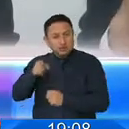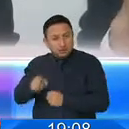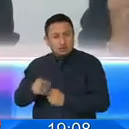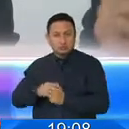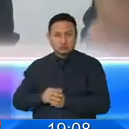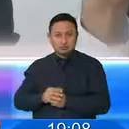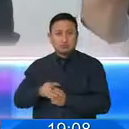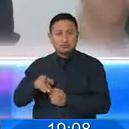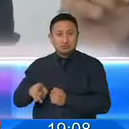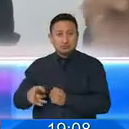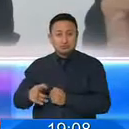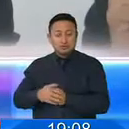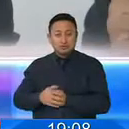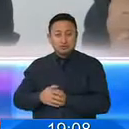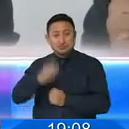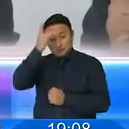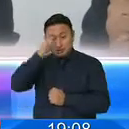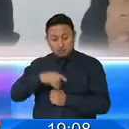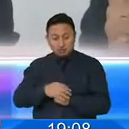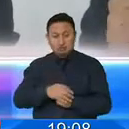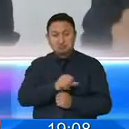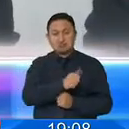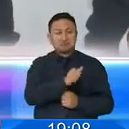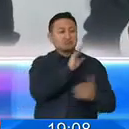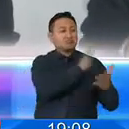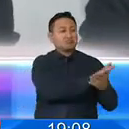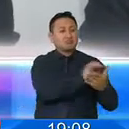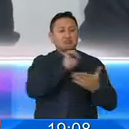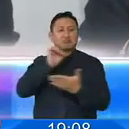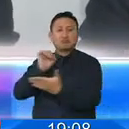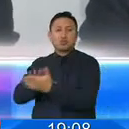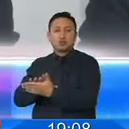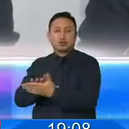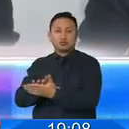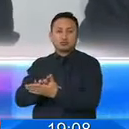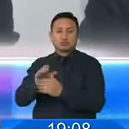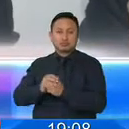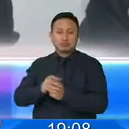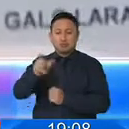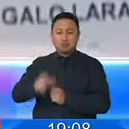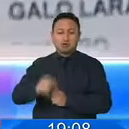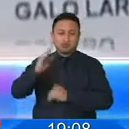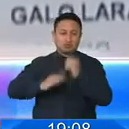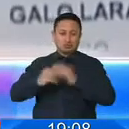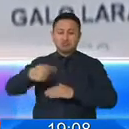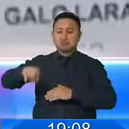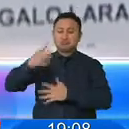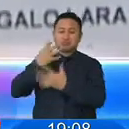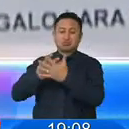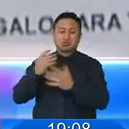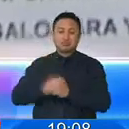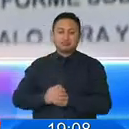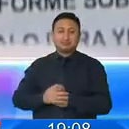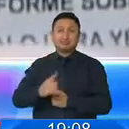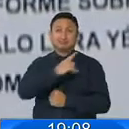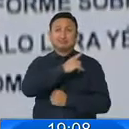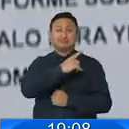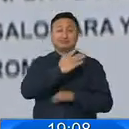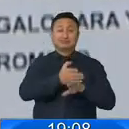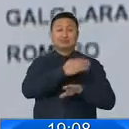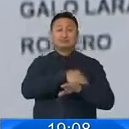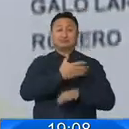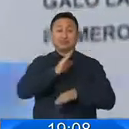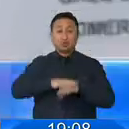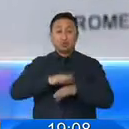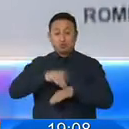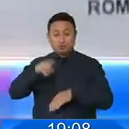que copiaron sentencias para encarcelar a personas inocentes. Lara, quien fue acusado como autor intelectual,